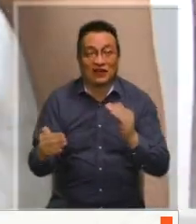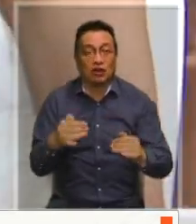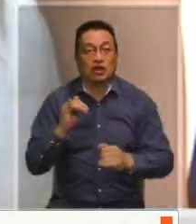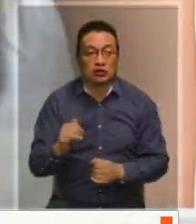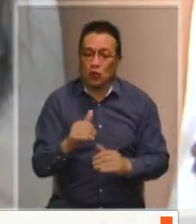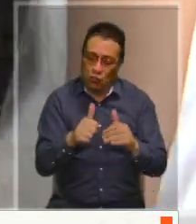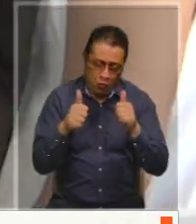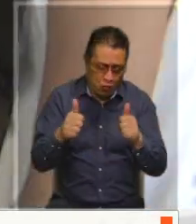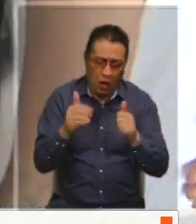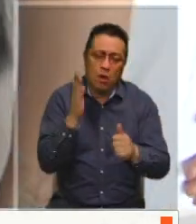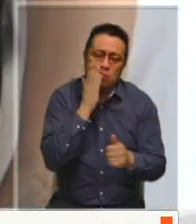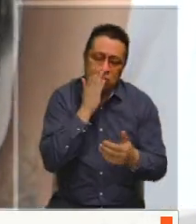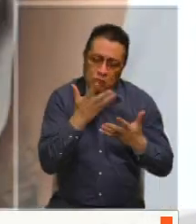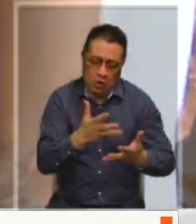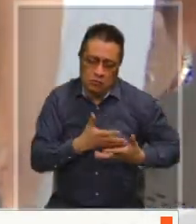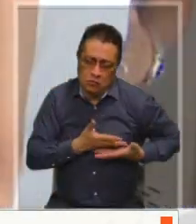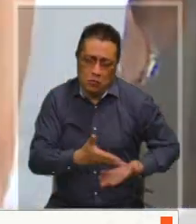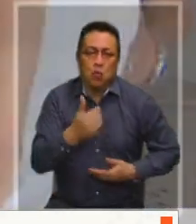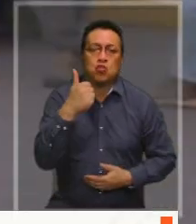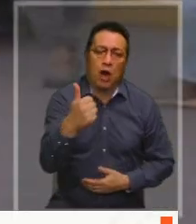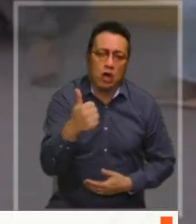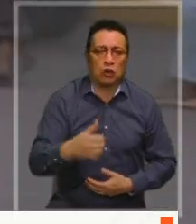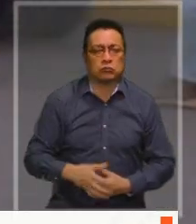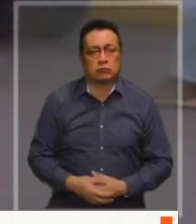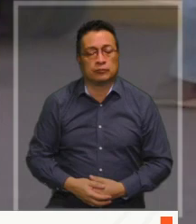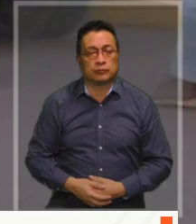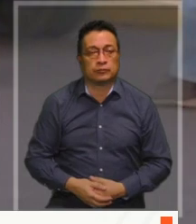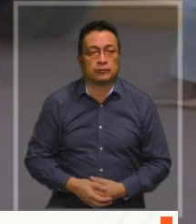y muy generoso de su parte